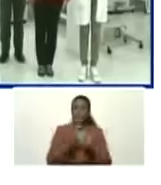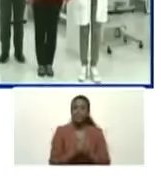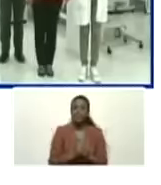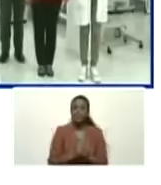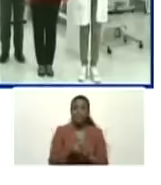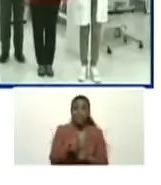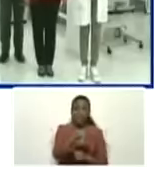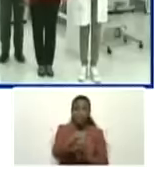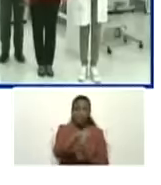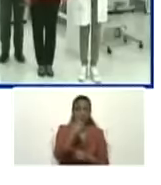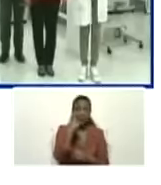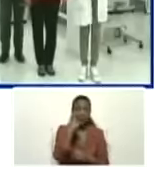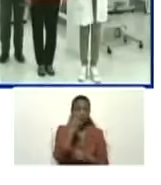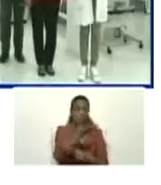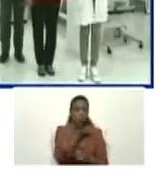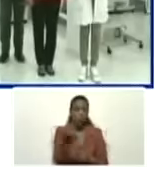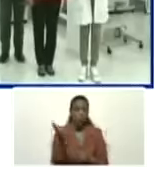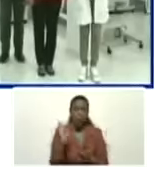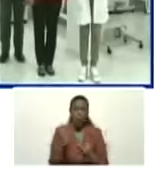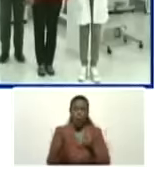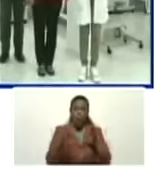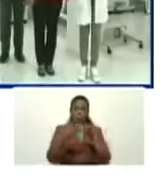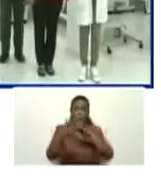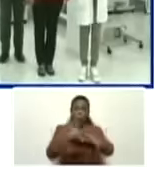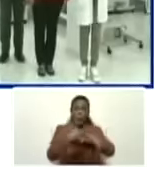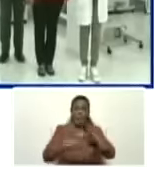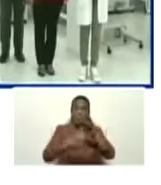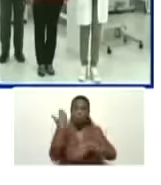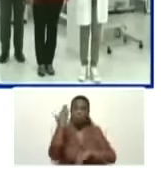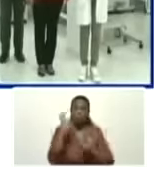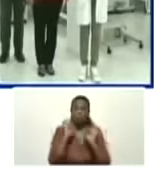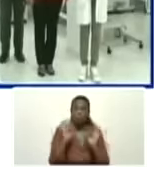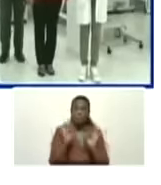y tener estos equipos tan modernos